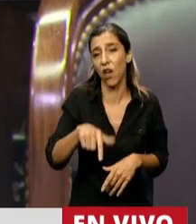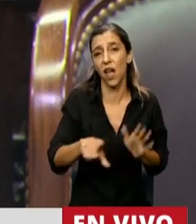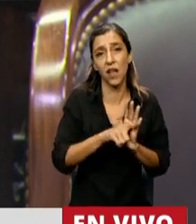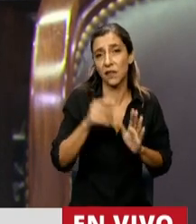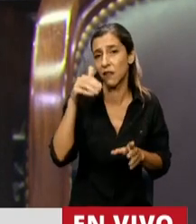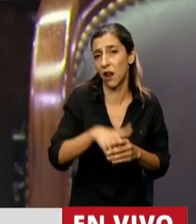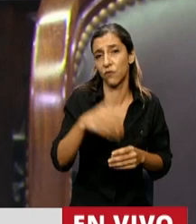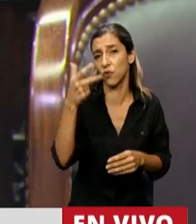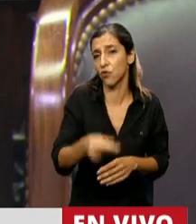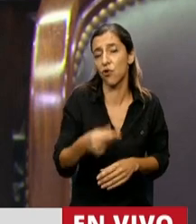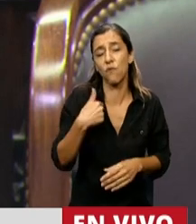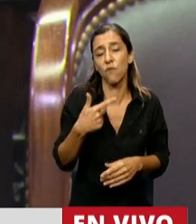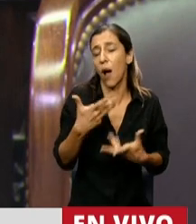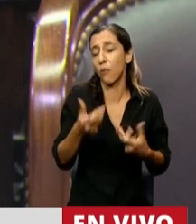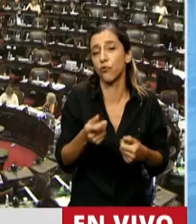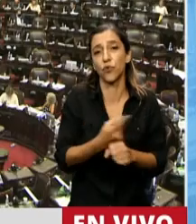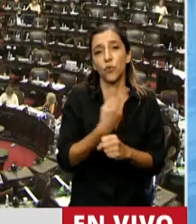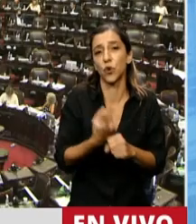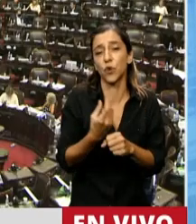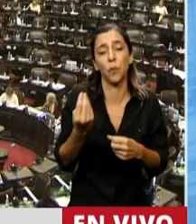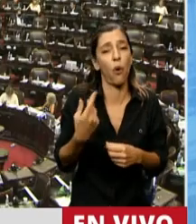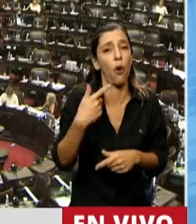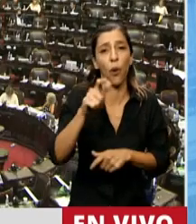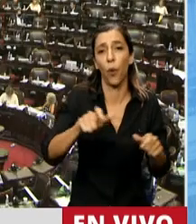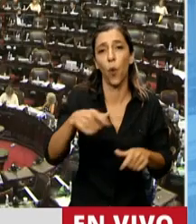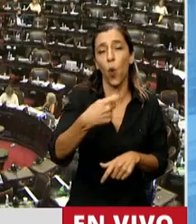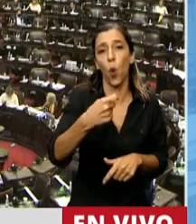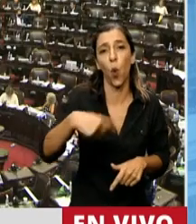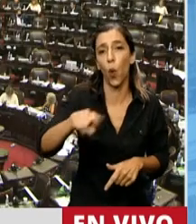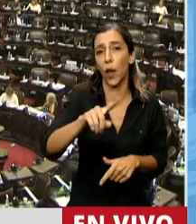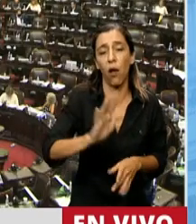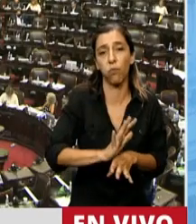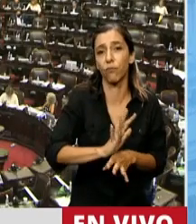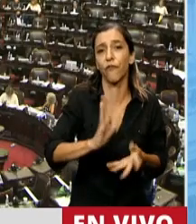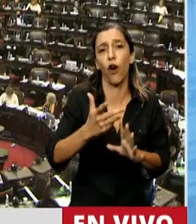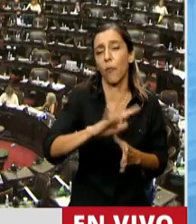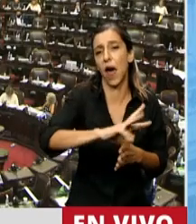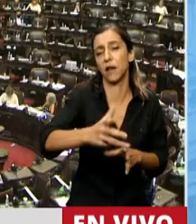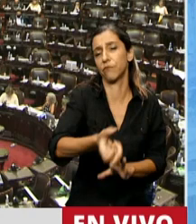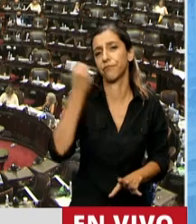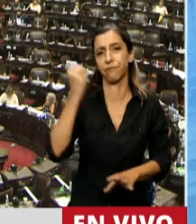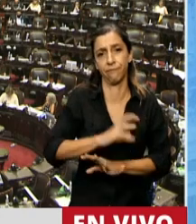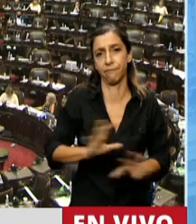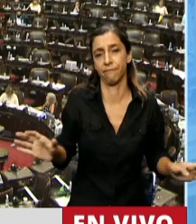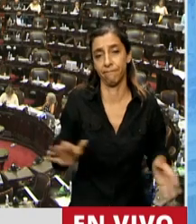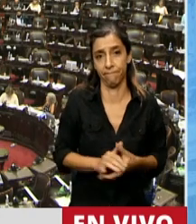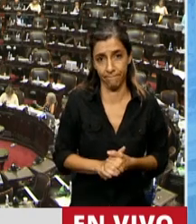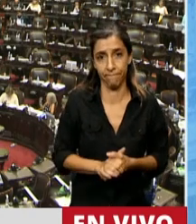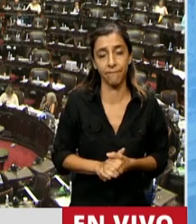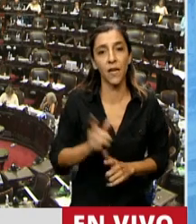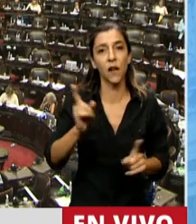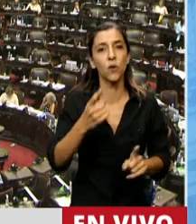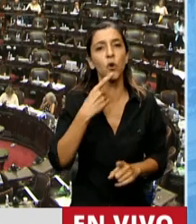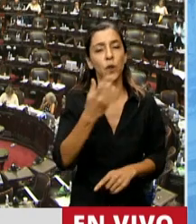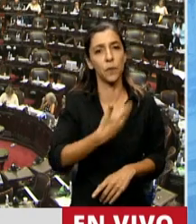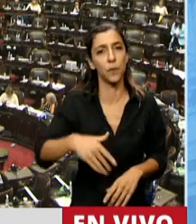porque claramente es un despojo a los jubilados y pensionados. Como acá se recordó, el presidente Fernández en